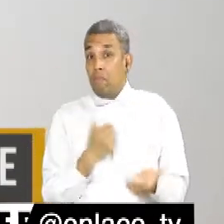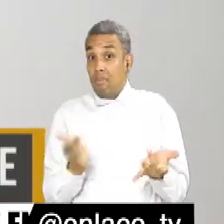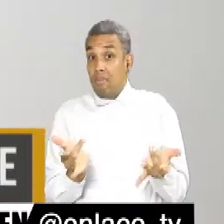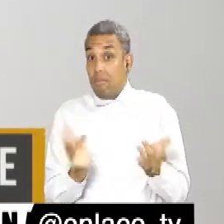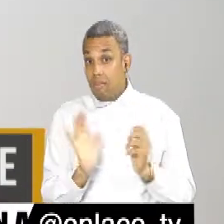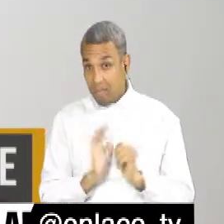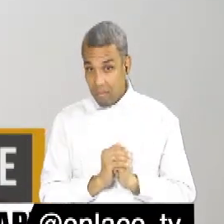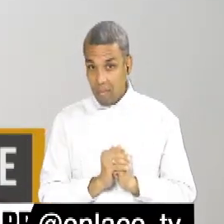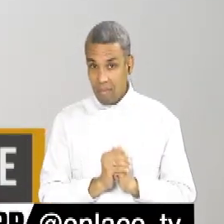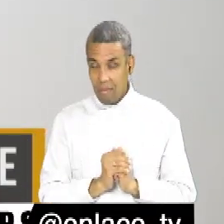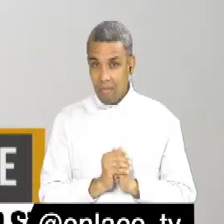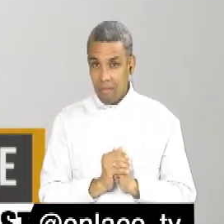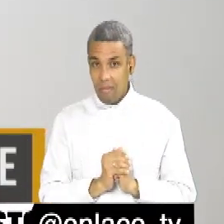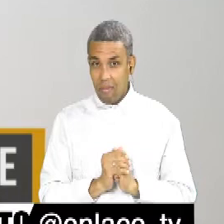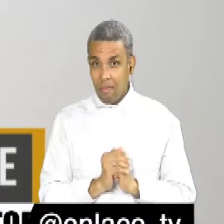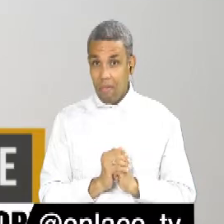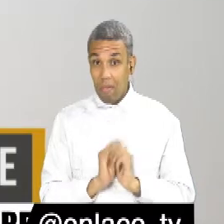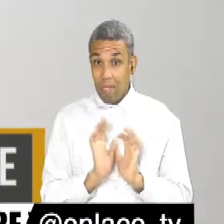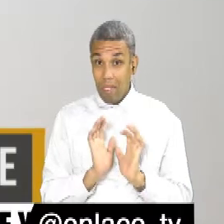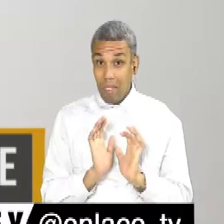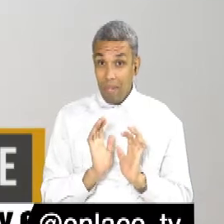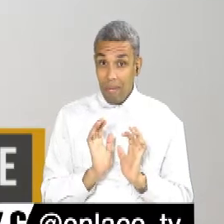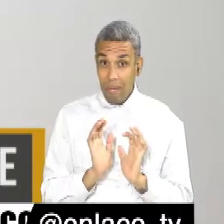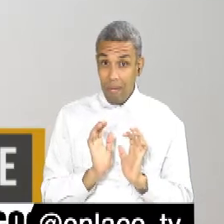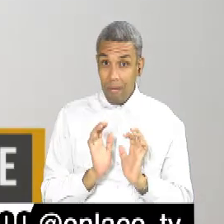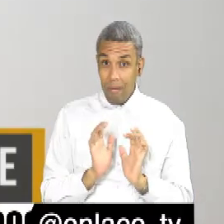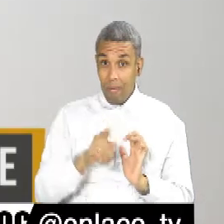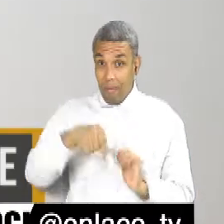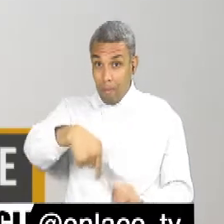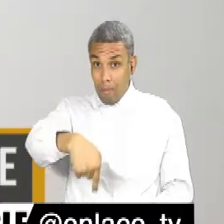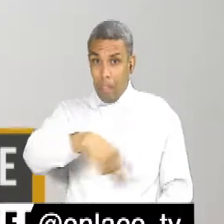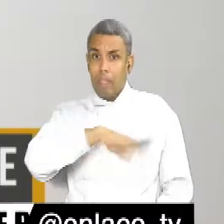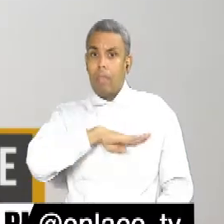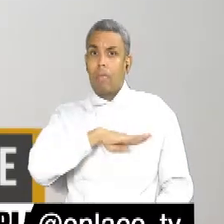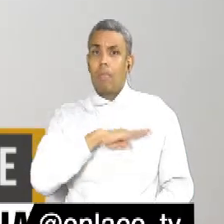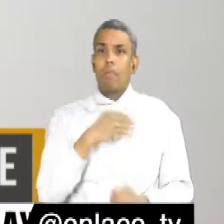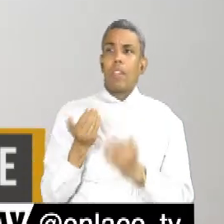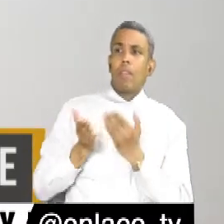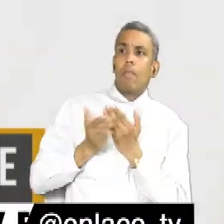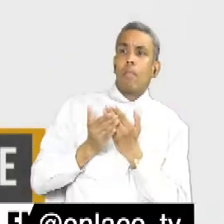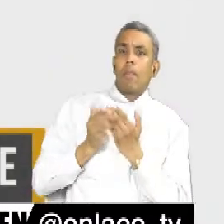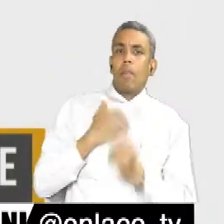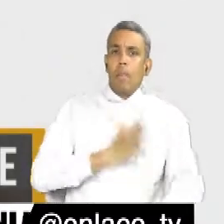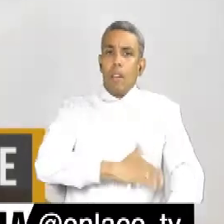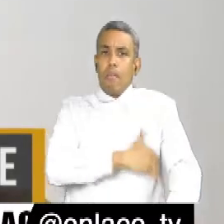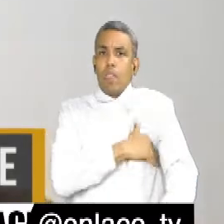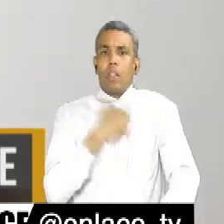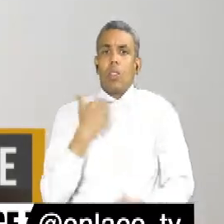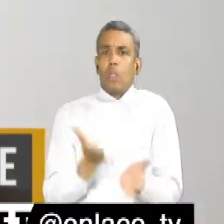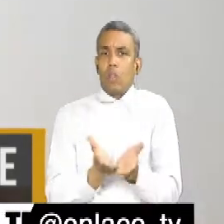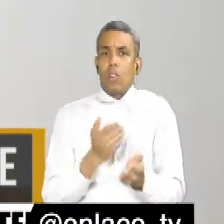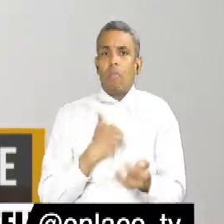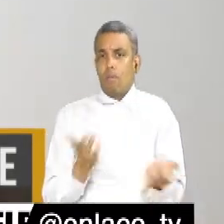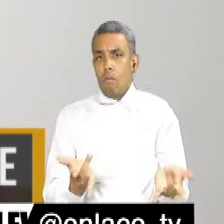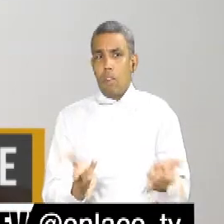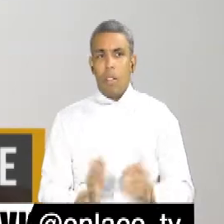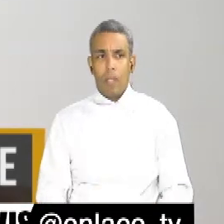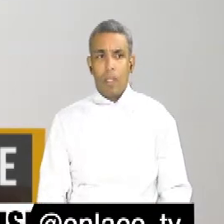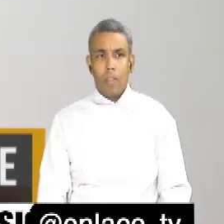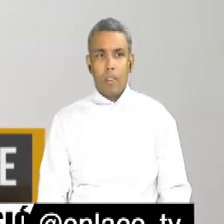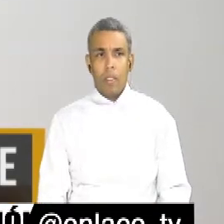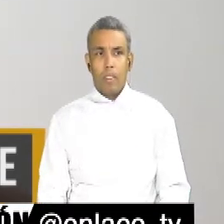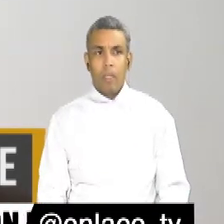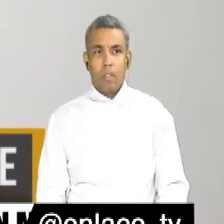que eso no se dé, la administración municipal pues espera las directrices del Ministerio de Educación Nacional. Lo más importante en este